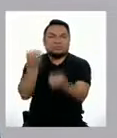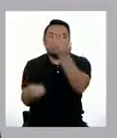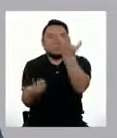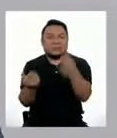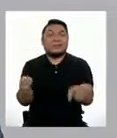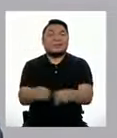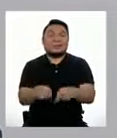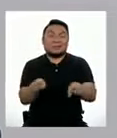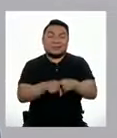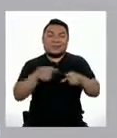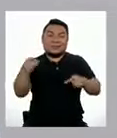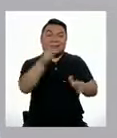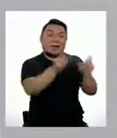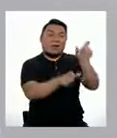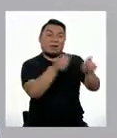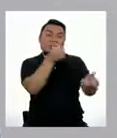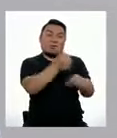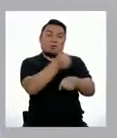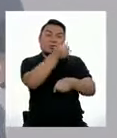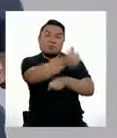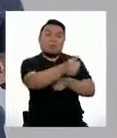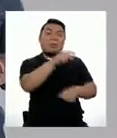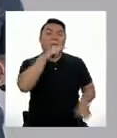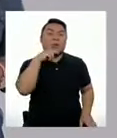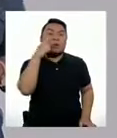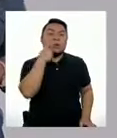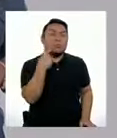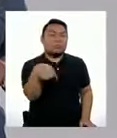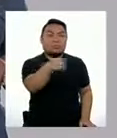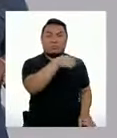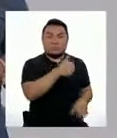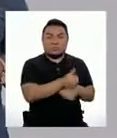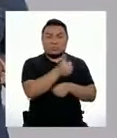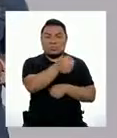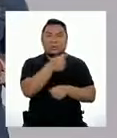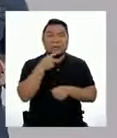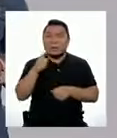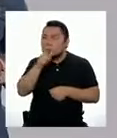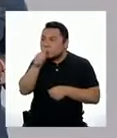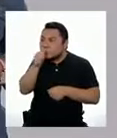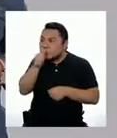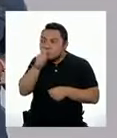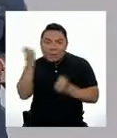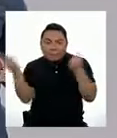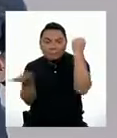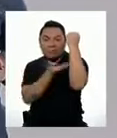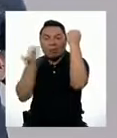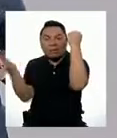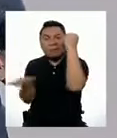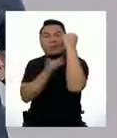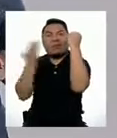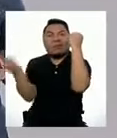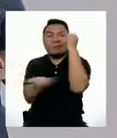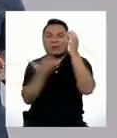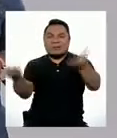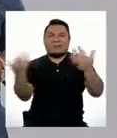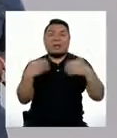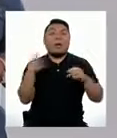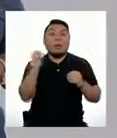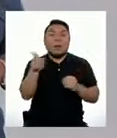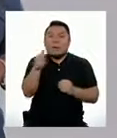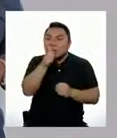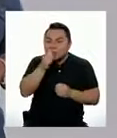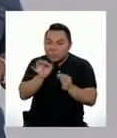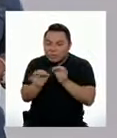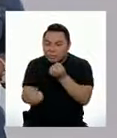es producida por la acción de los hombres y mujeres cuando estos talan los bosques de manera ilegal o producen incendios